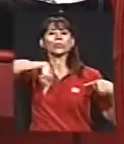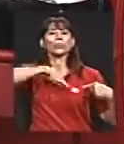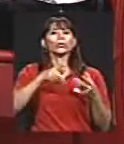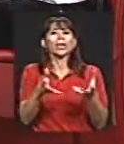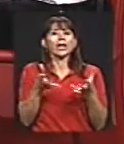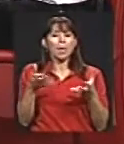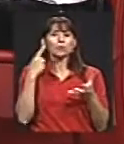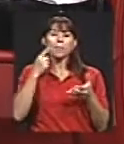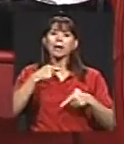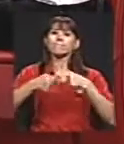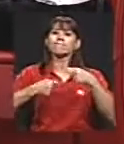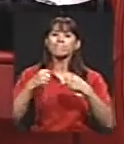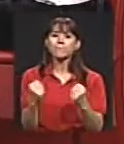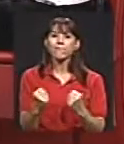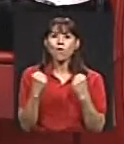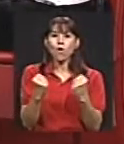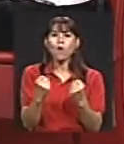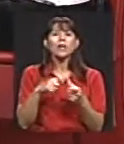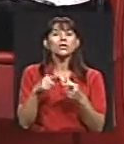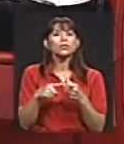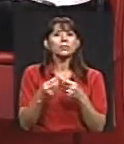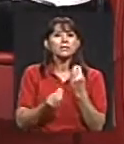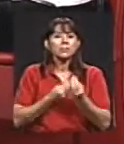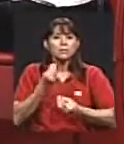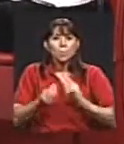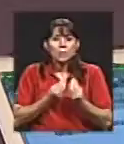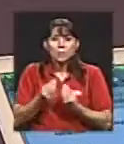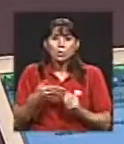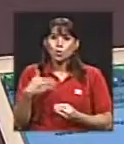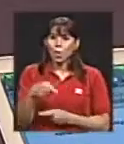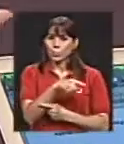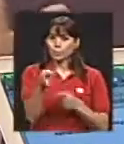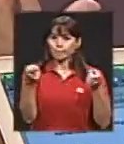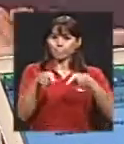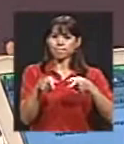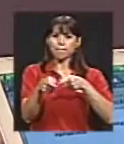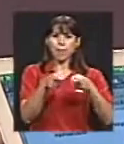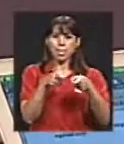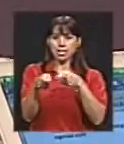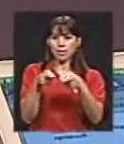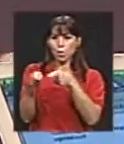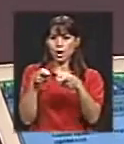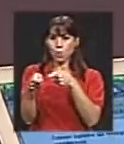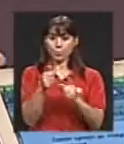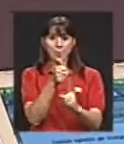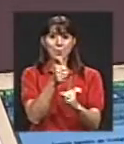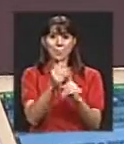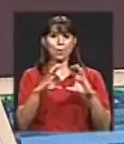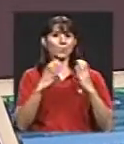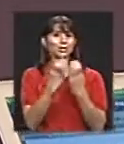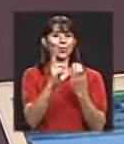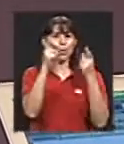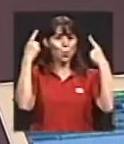punto de fortalecer entonces como como hacemos cuando hay un manipuleo y cuando ya desde la comisión no logre quedar yo porque yo